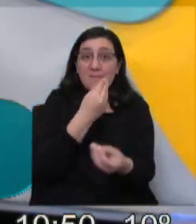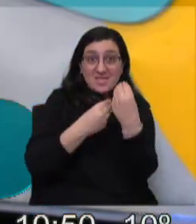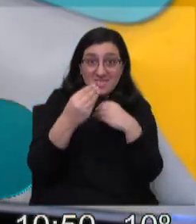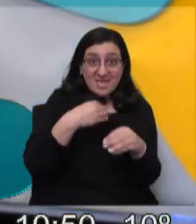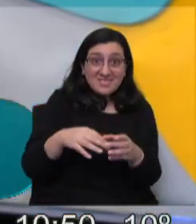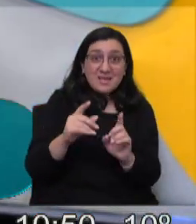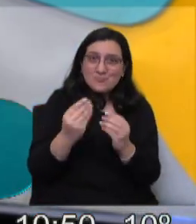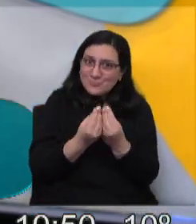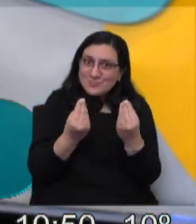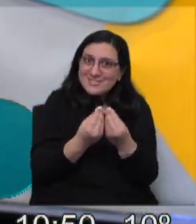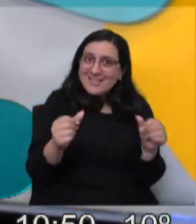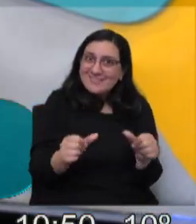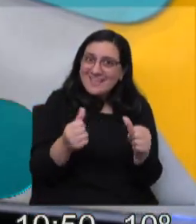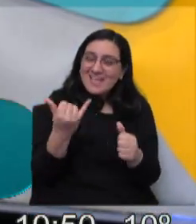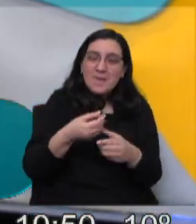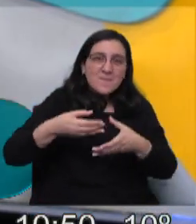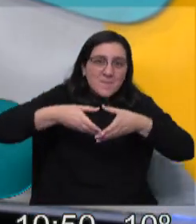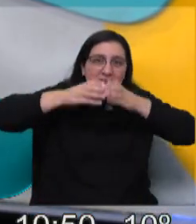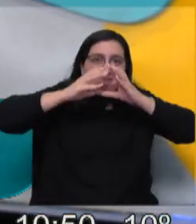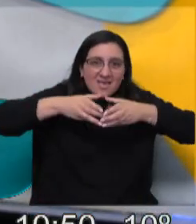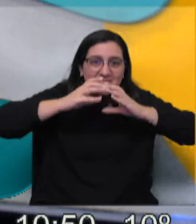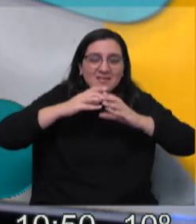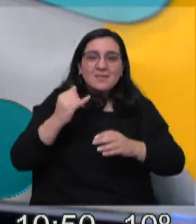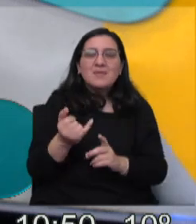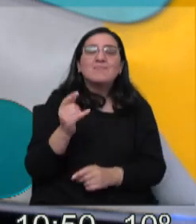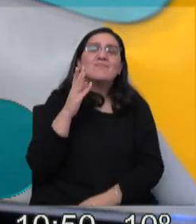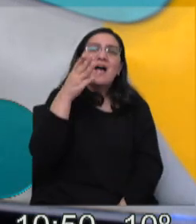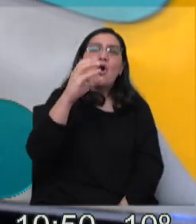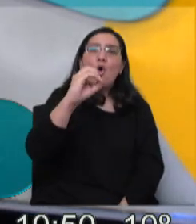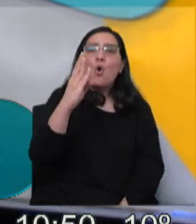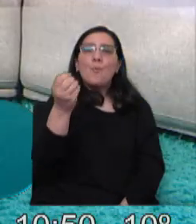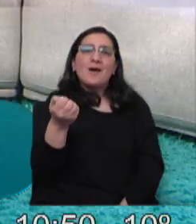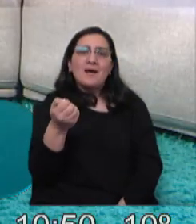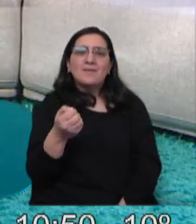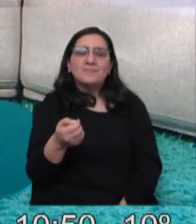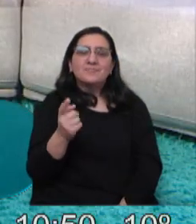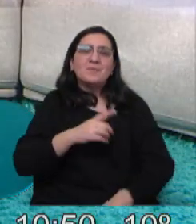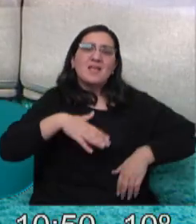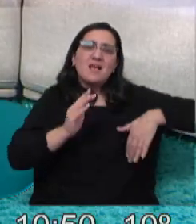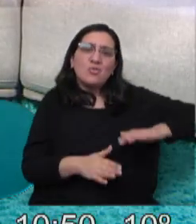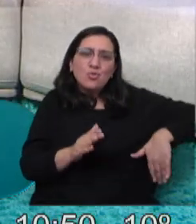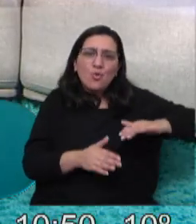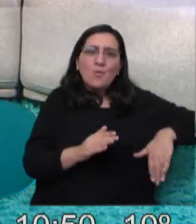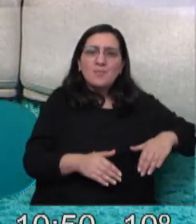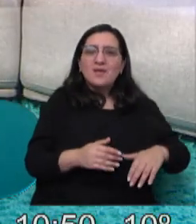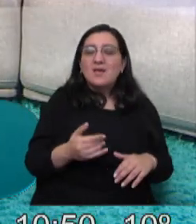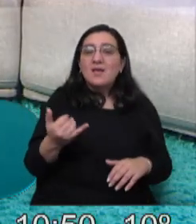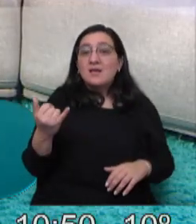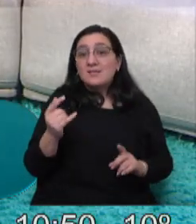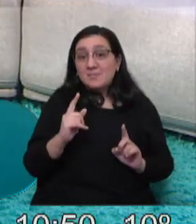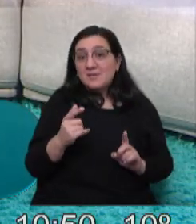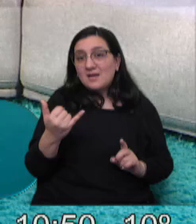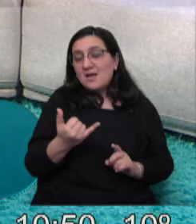hay varias. Qué belleza. Y hay espectáculos, está OPA, hay de todo. Candombe. Y además hay como